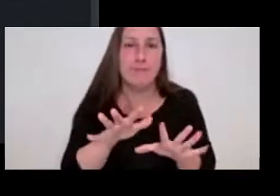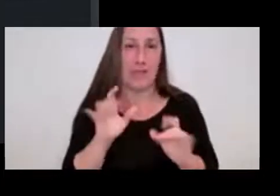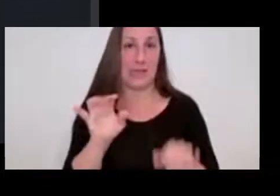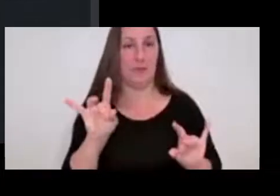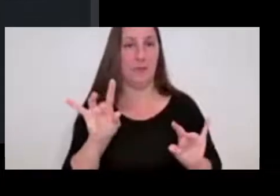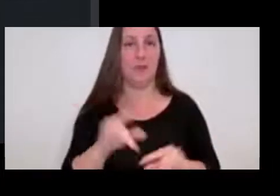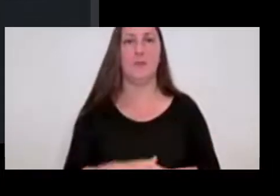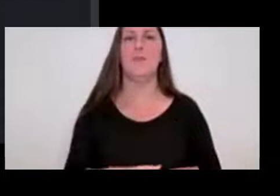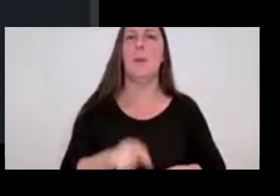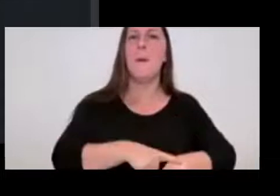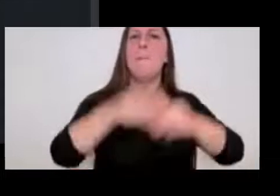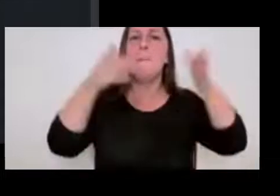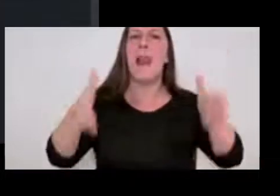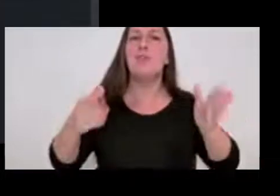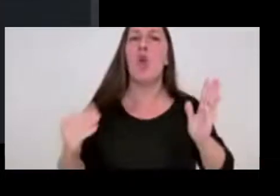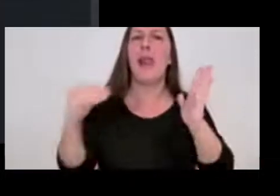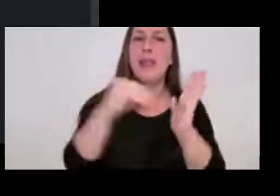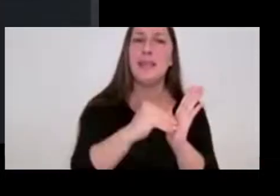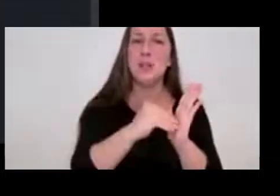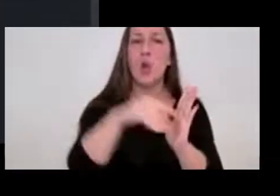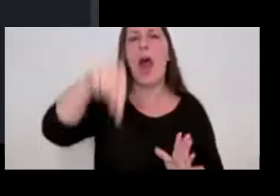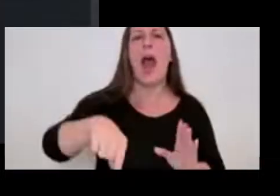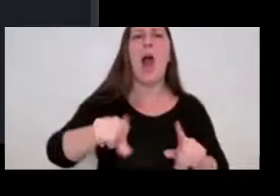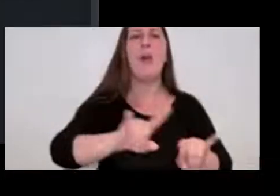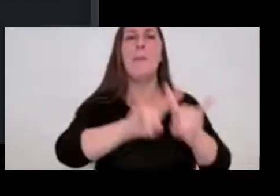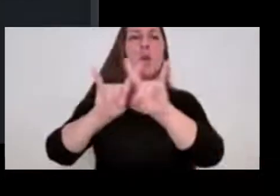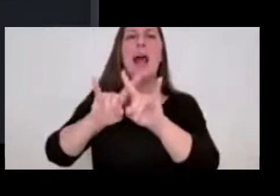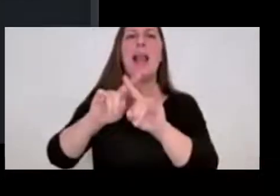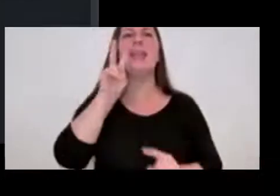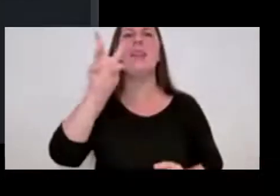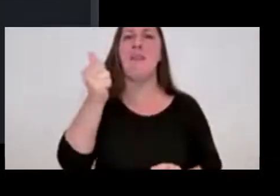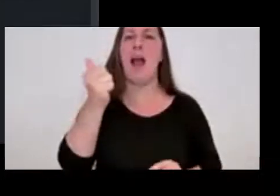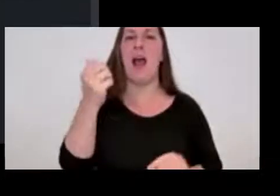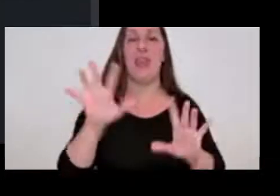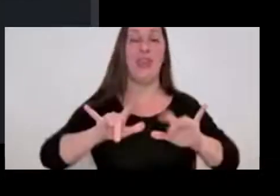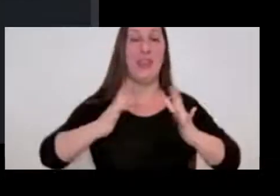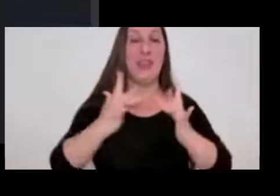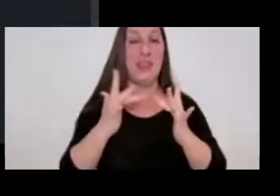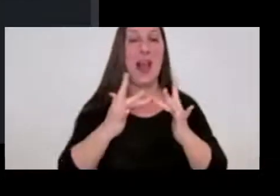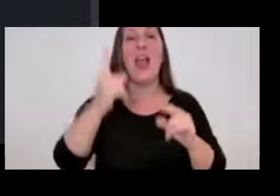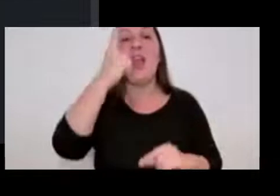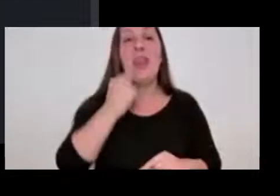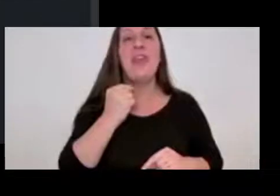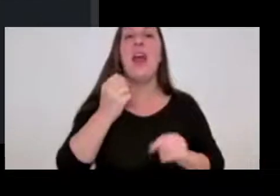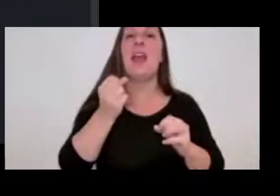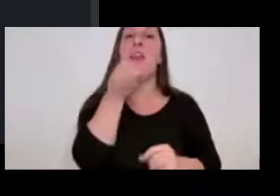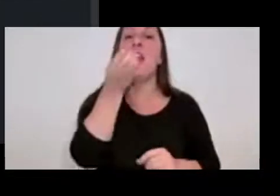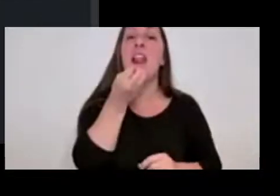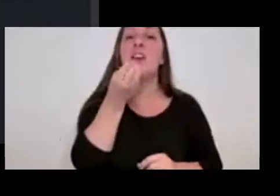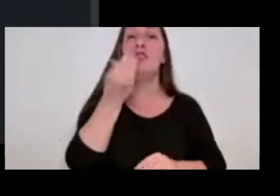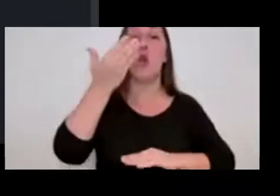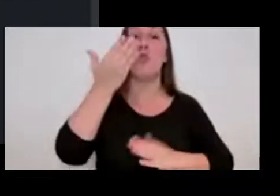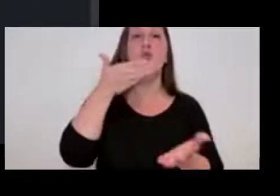Los plazos de registración, que ahora con el portal del IVA digital es hasta el día en que vence la declaración jurada, ¿no? Y que sabemos